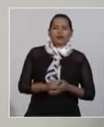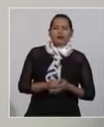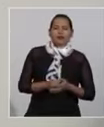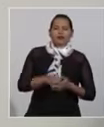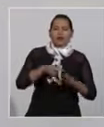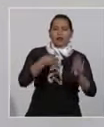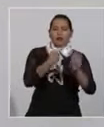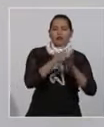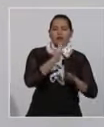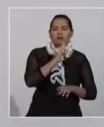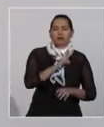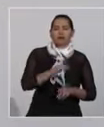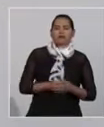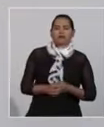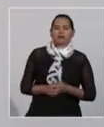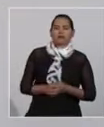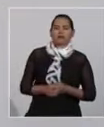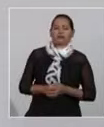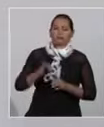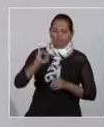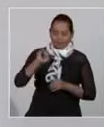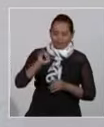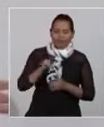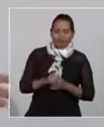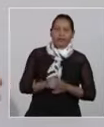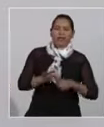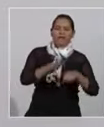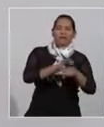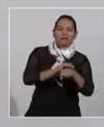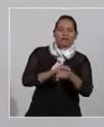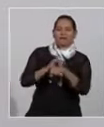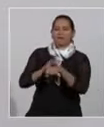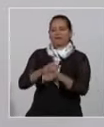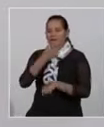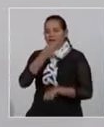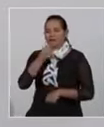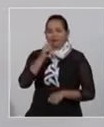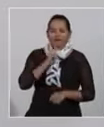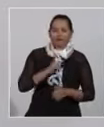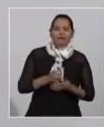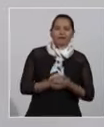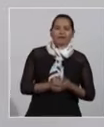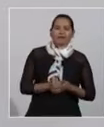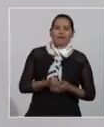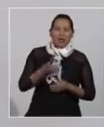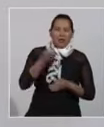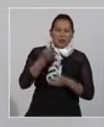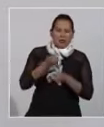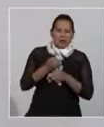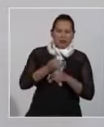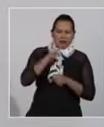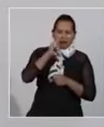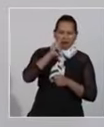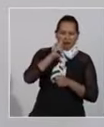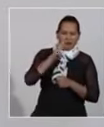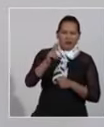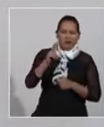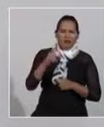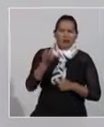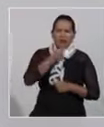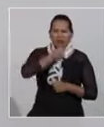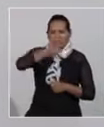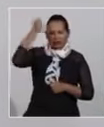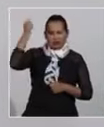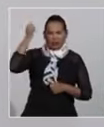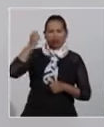contrarréplica. Claro que sí, amigas y amigos. Estamos viendo en este debate un candidato que no ha aclarado la